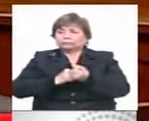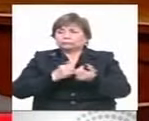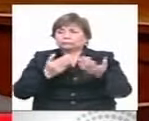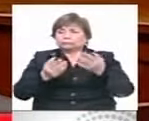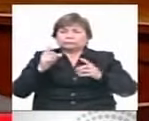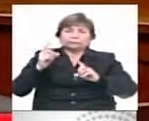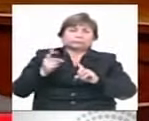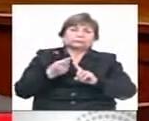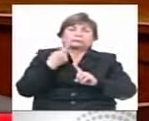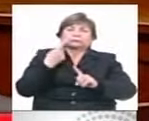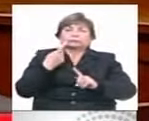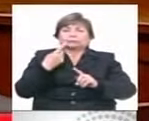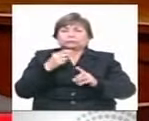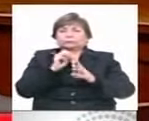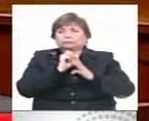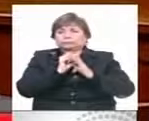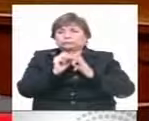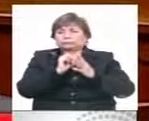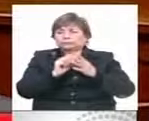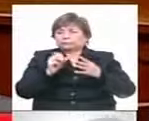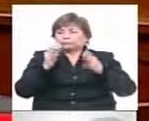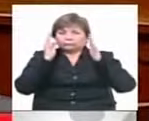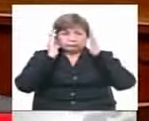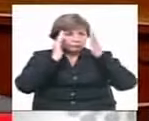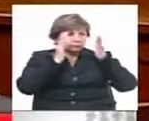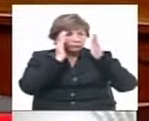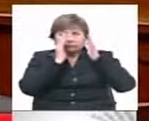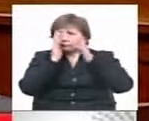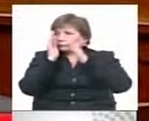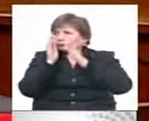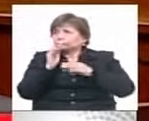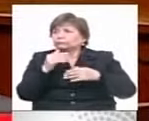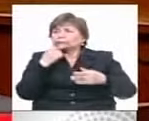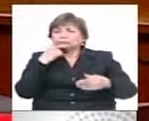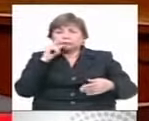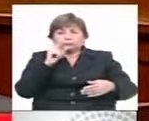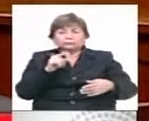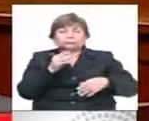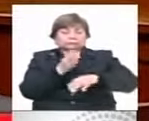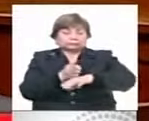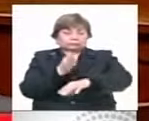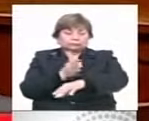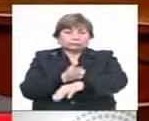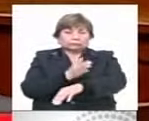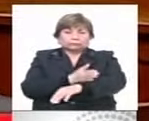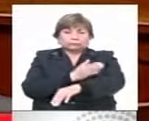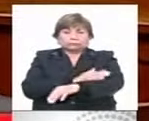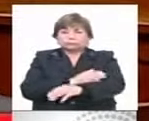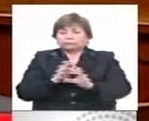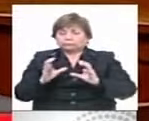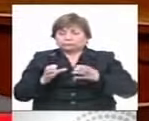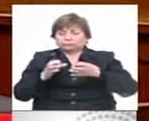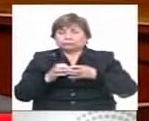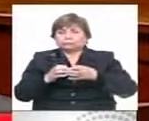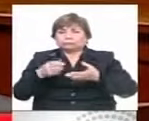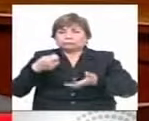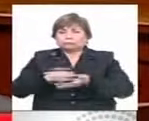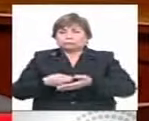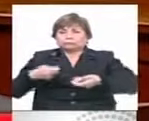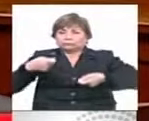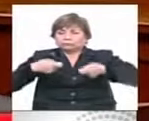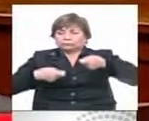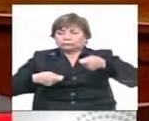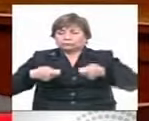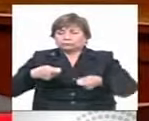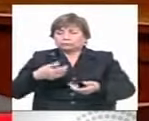primer sistema del primer nivel de atención. Estamos desarrollando un conjunto de proyectos de inversión orientados